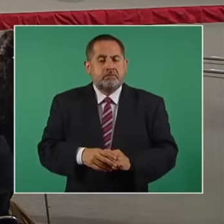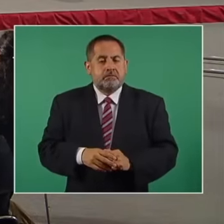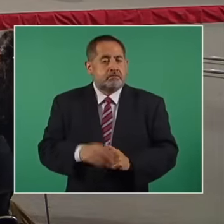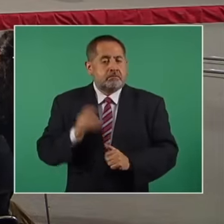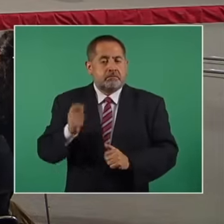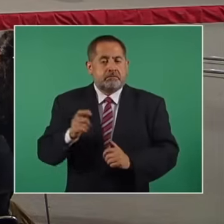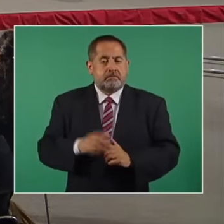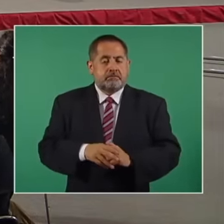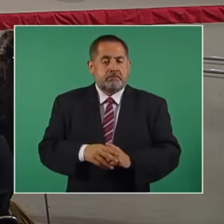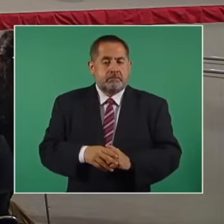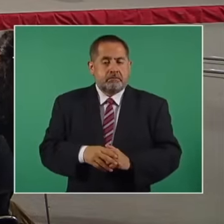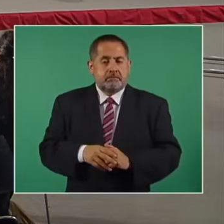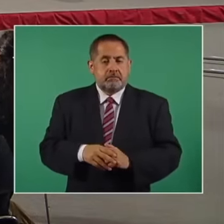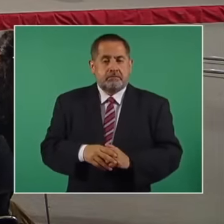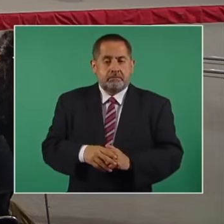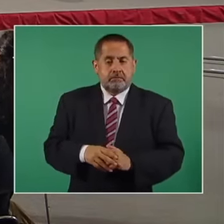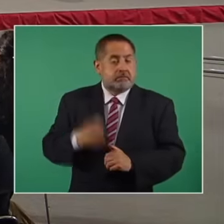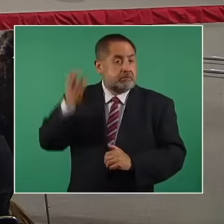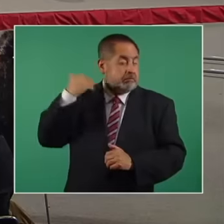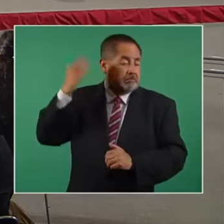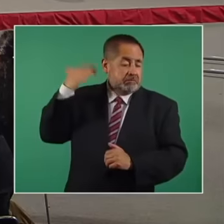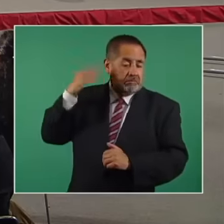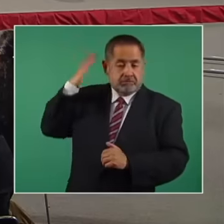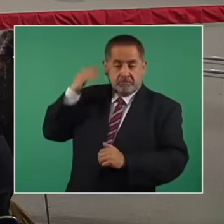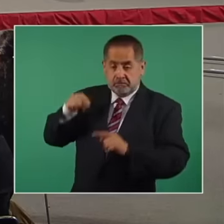Porque se podía uno ir desde aquí hasta